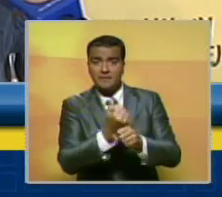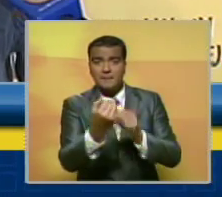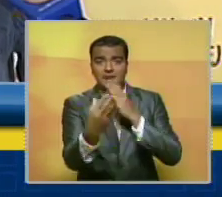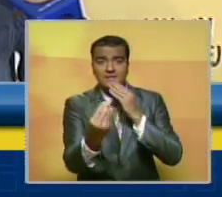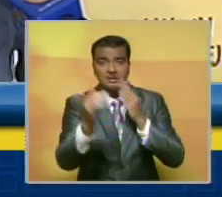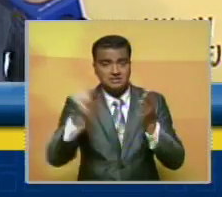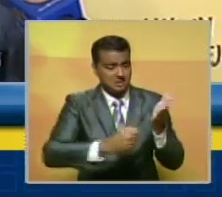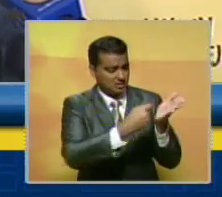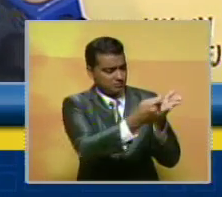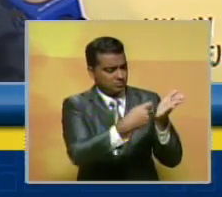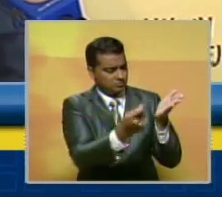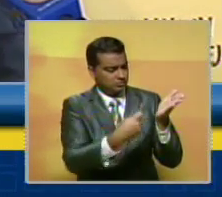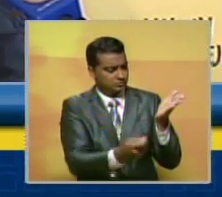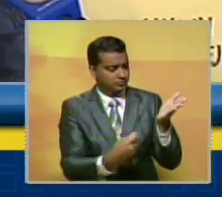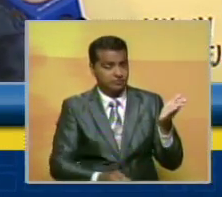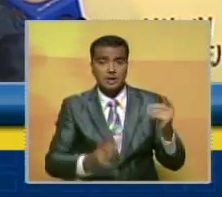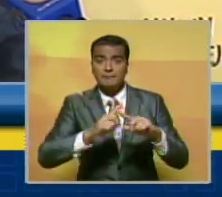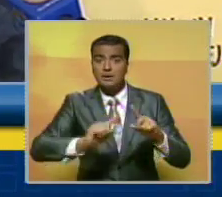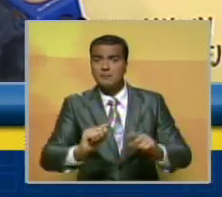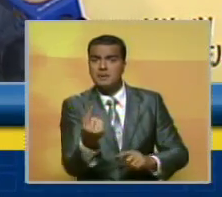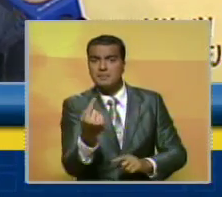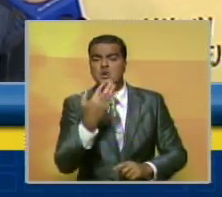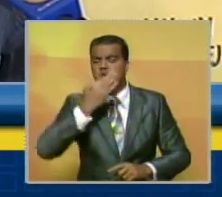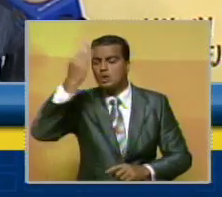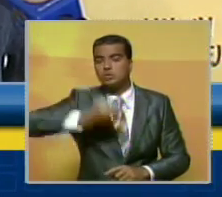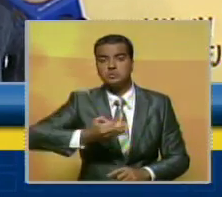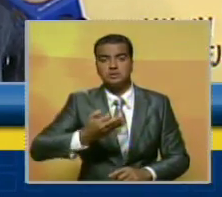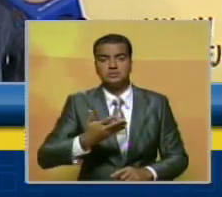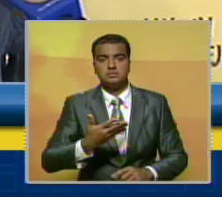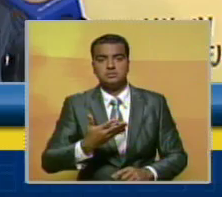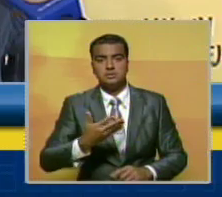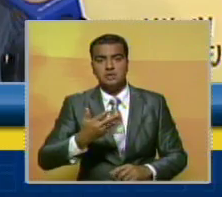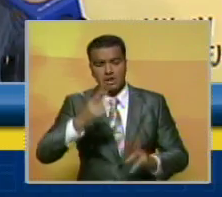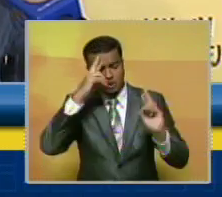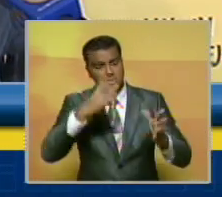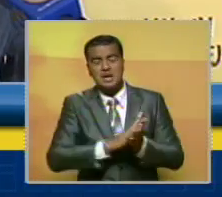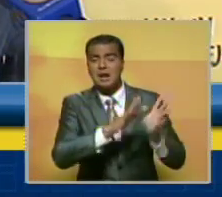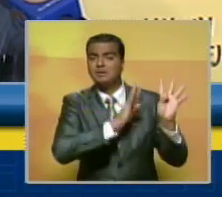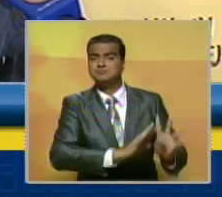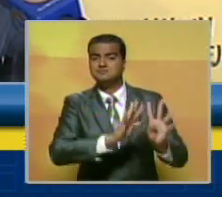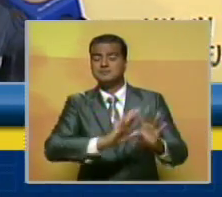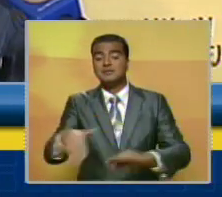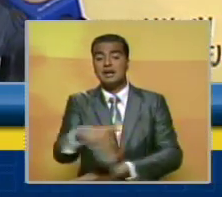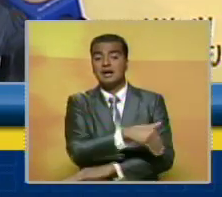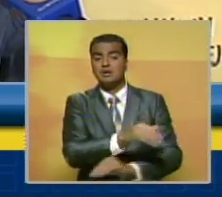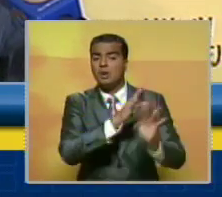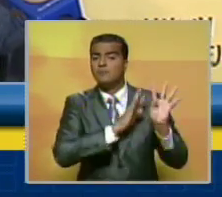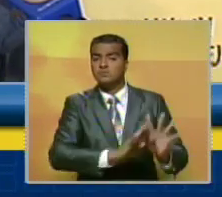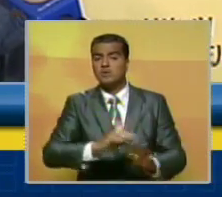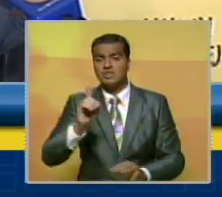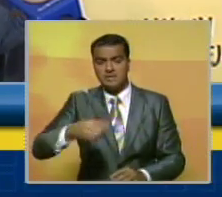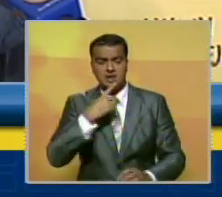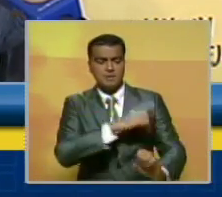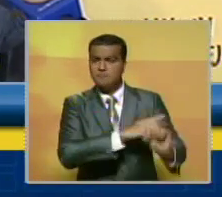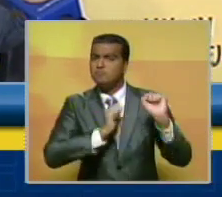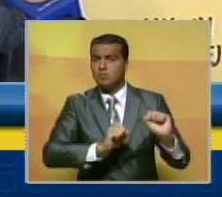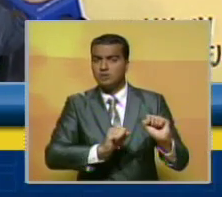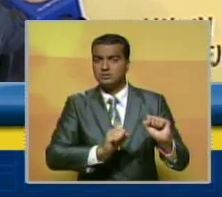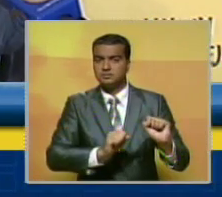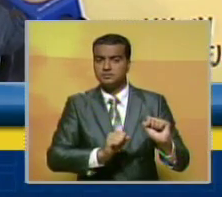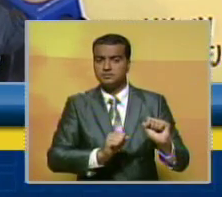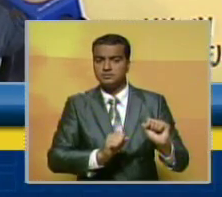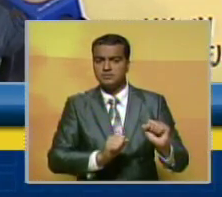tiene que haberlo, pero primero tiene que haber reconocimiento de que la protesta que está en la calle es una protesta que tiene fundamento en